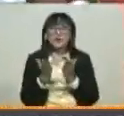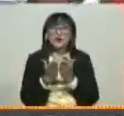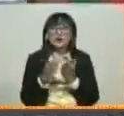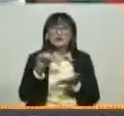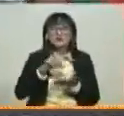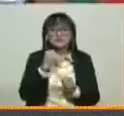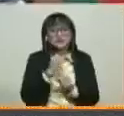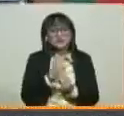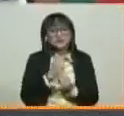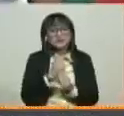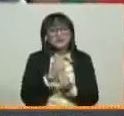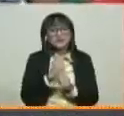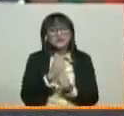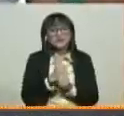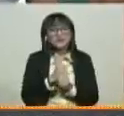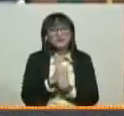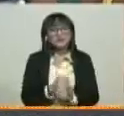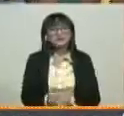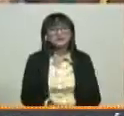de trabajo.